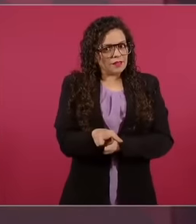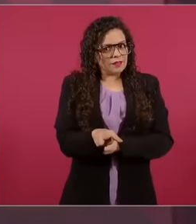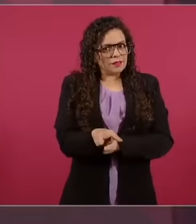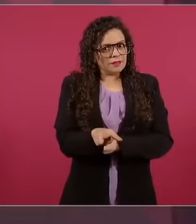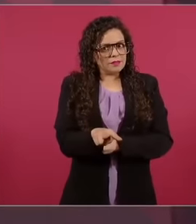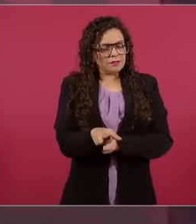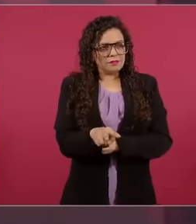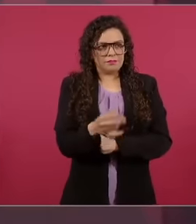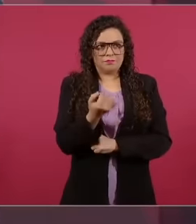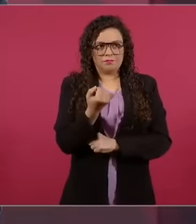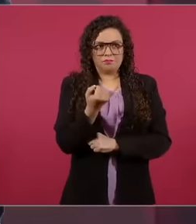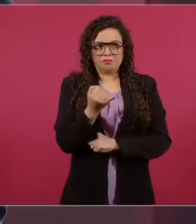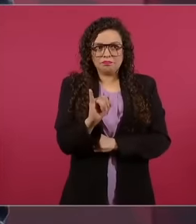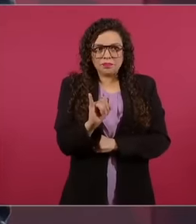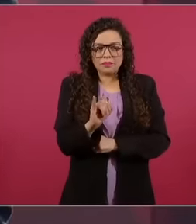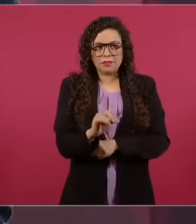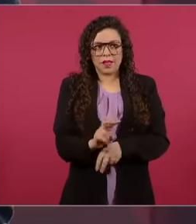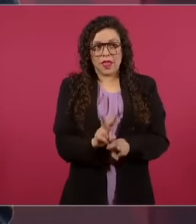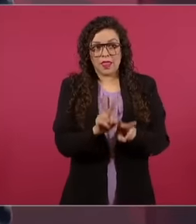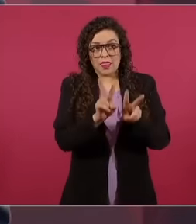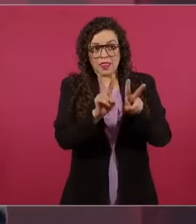nuestro